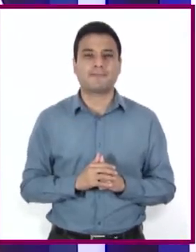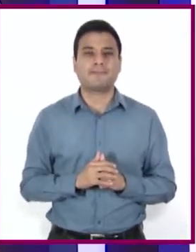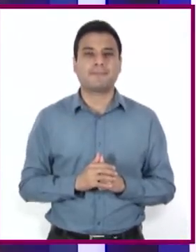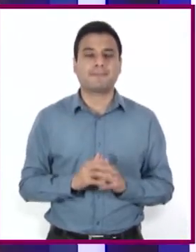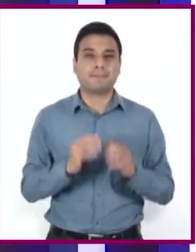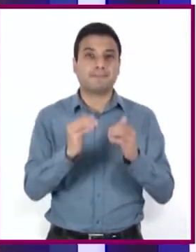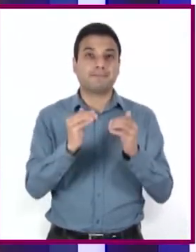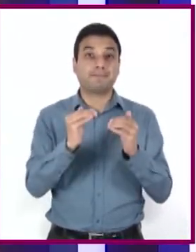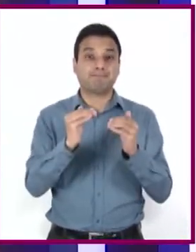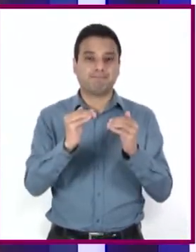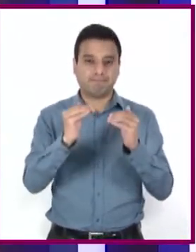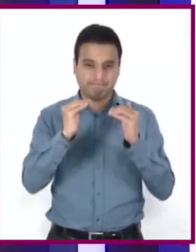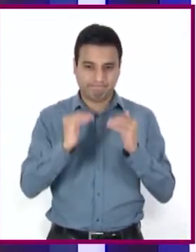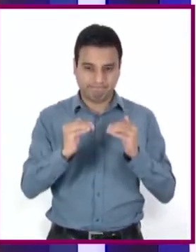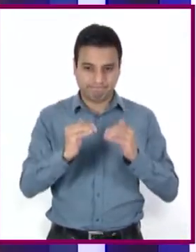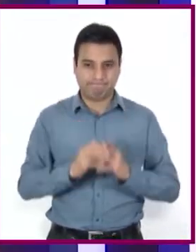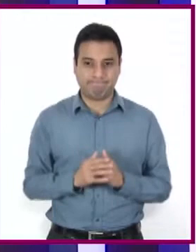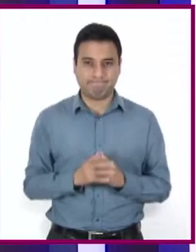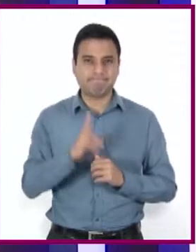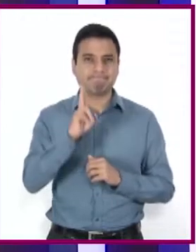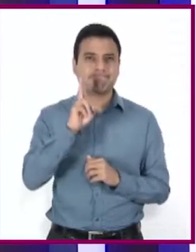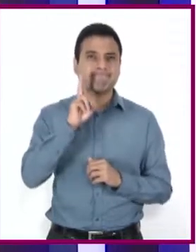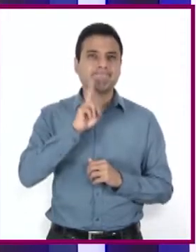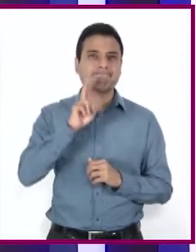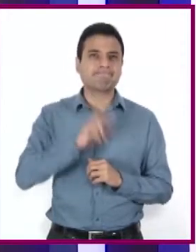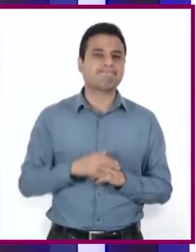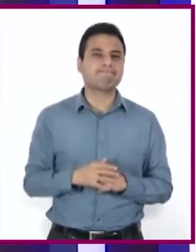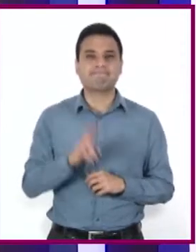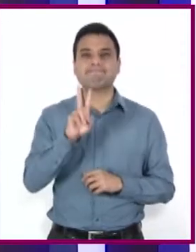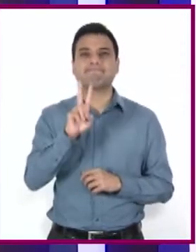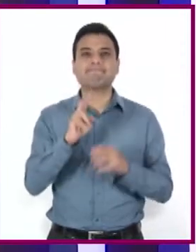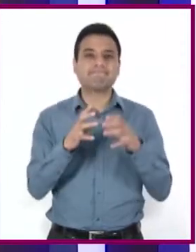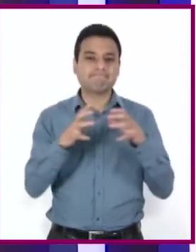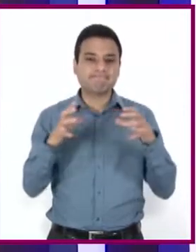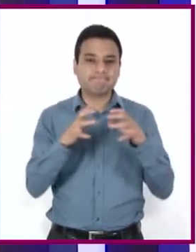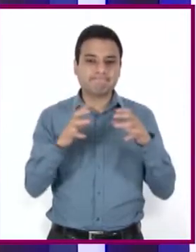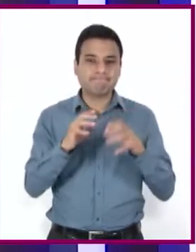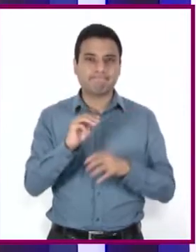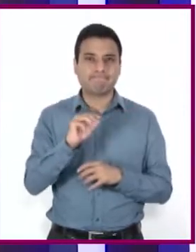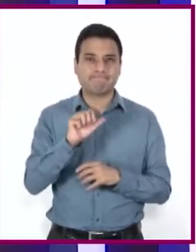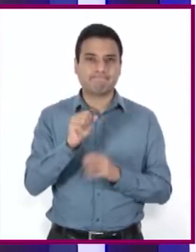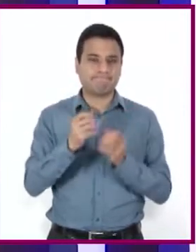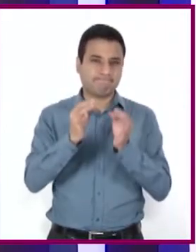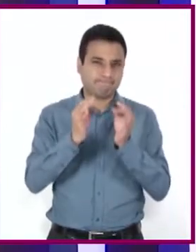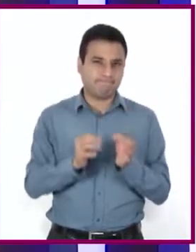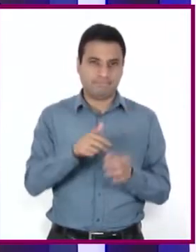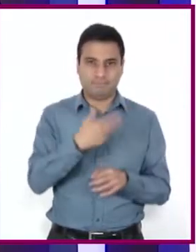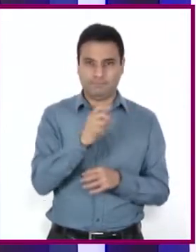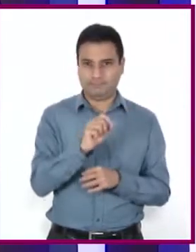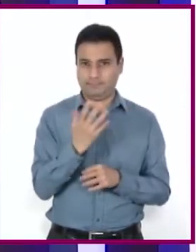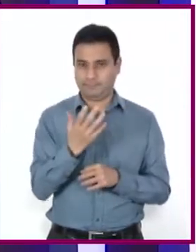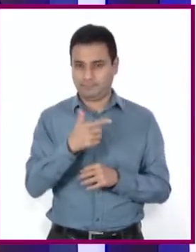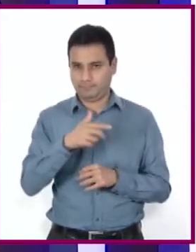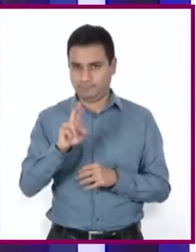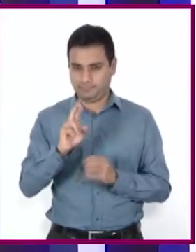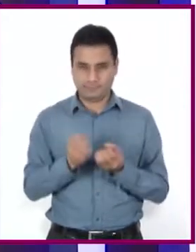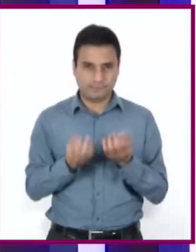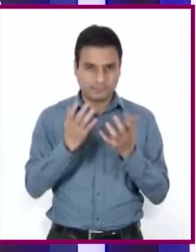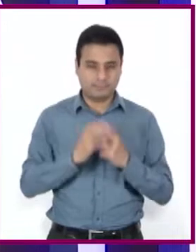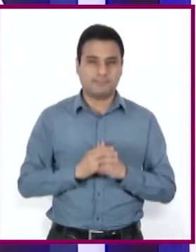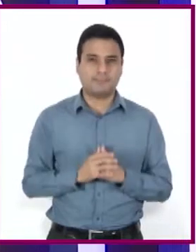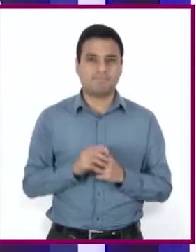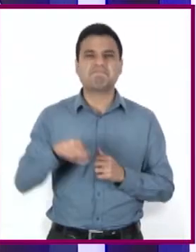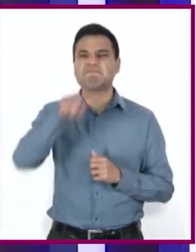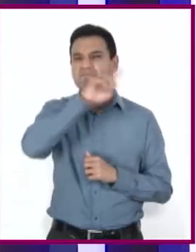Ahora se trata de determinar el volumen que ocupa una masa de 13.5 gramos.